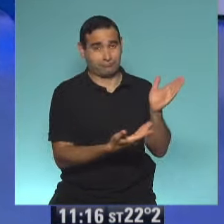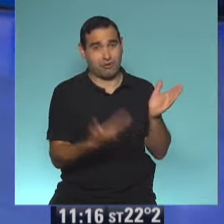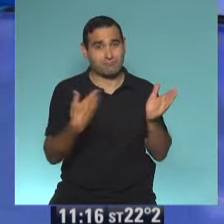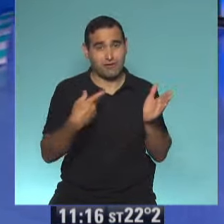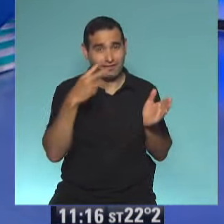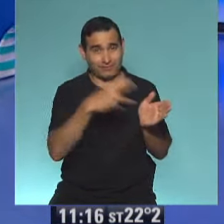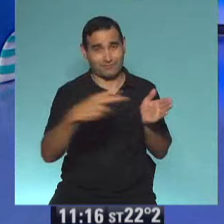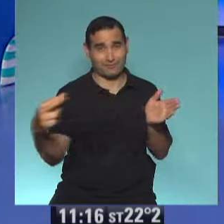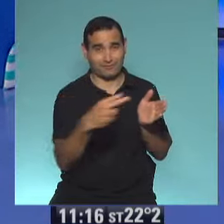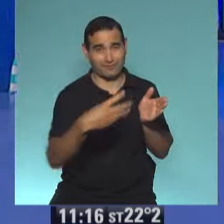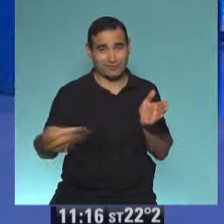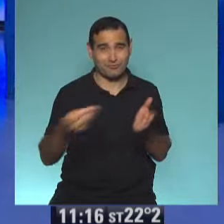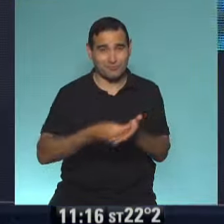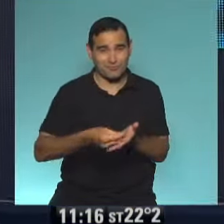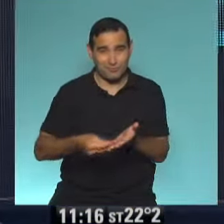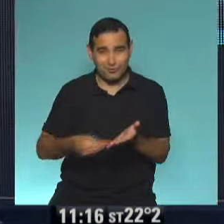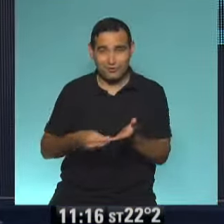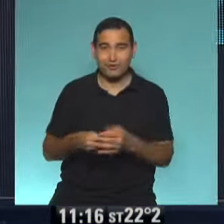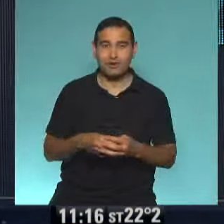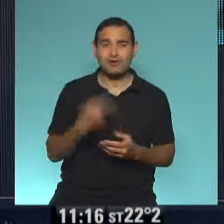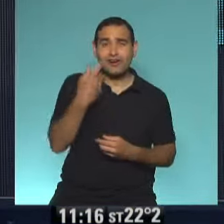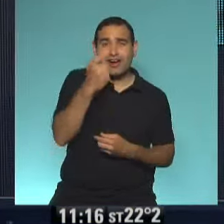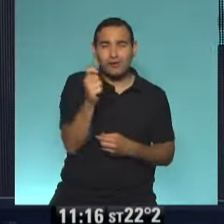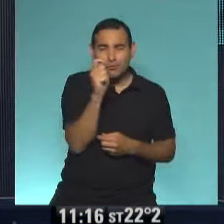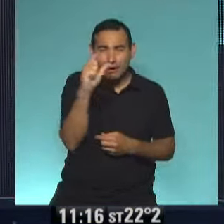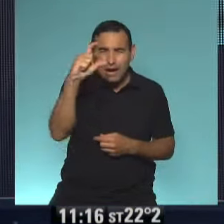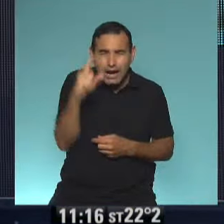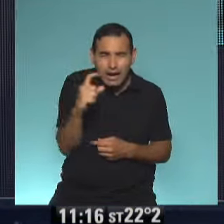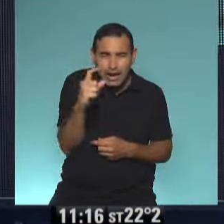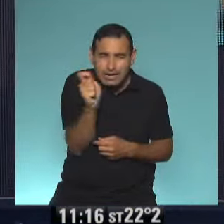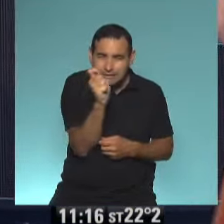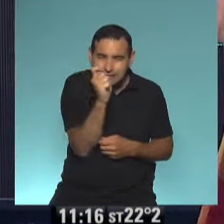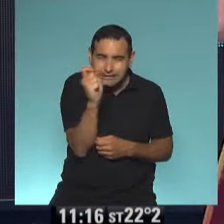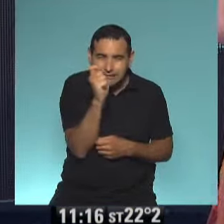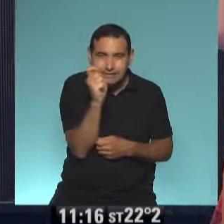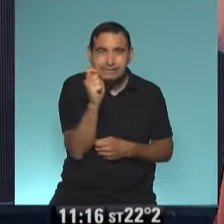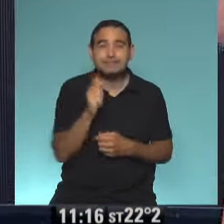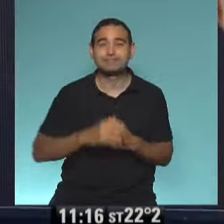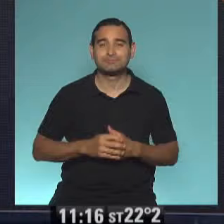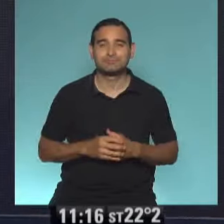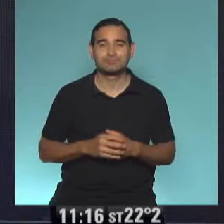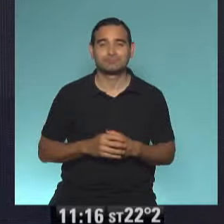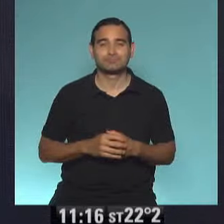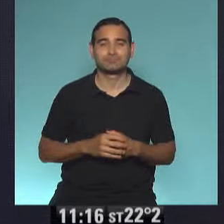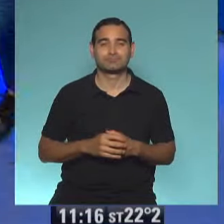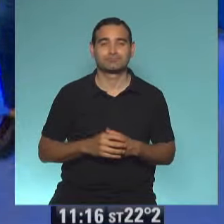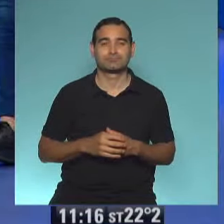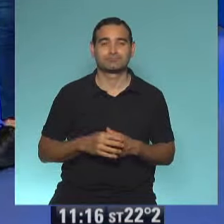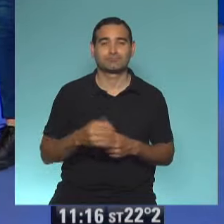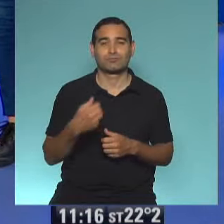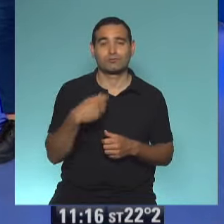claro, ¿no? Un palito y un círculo. Y acá tengo una lupa pequeñita. ¡Mirá! Yo tengo esta